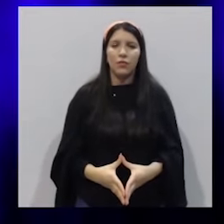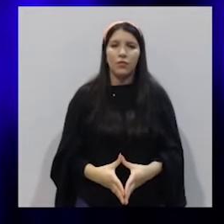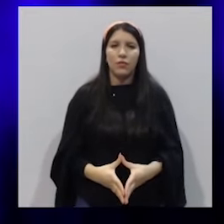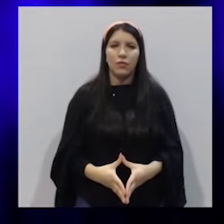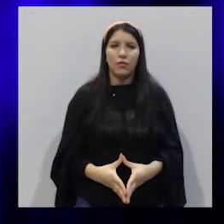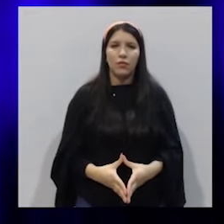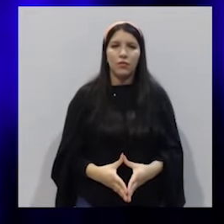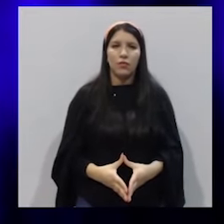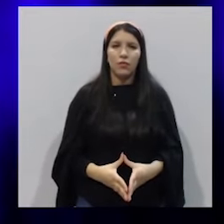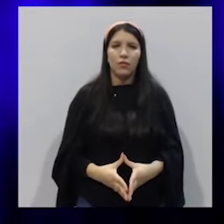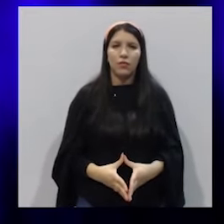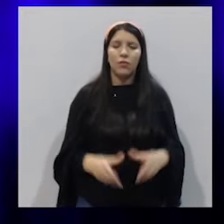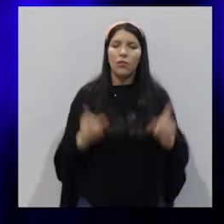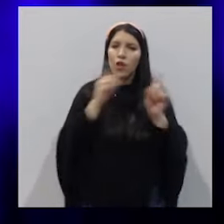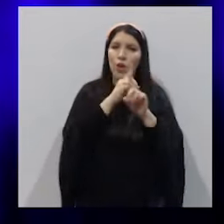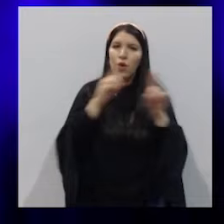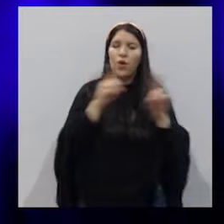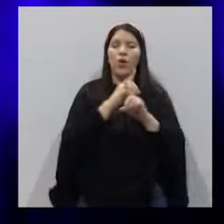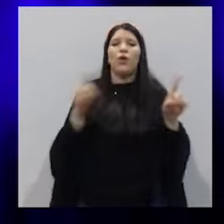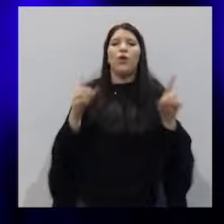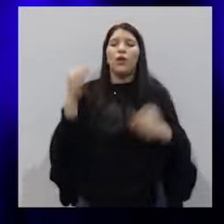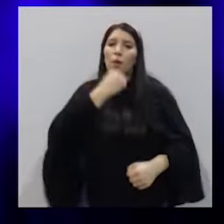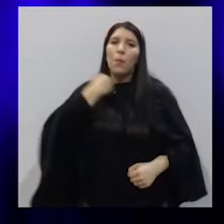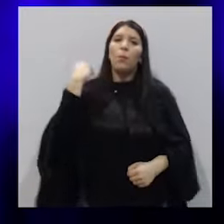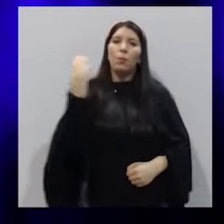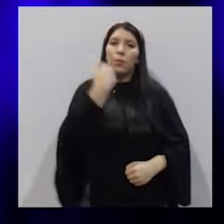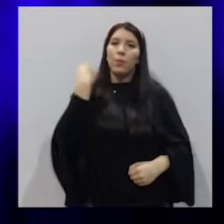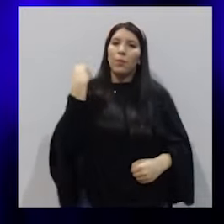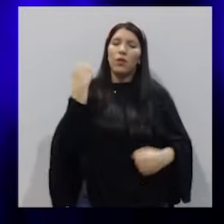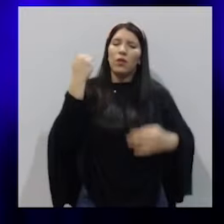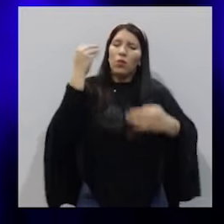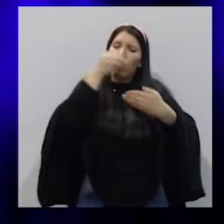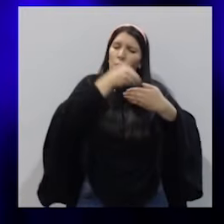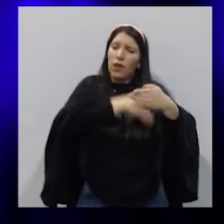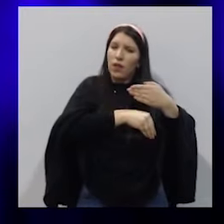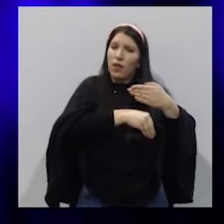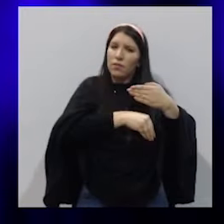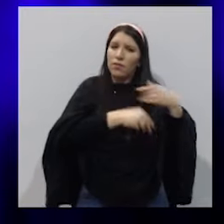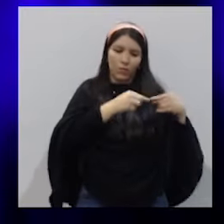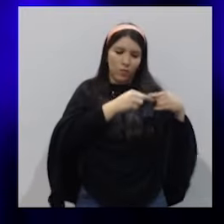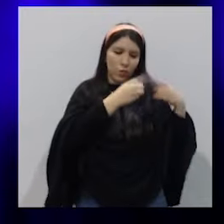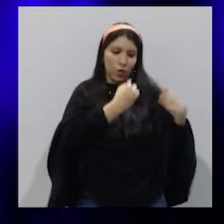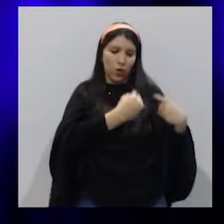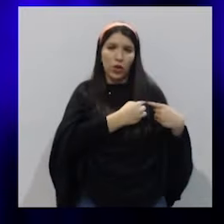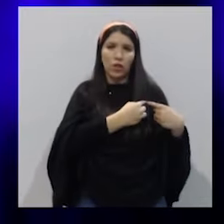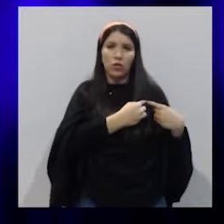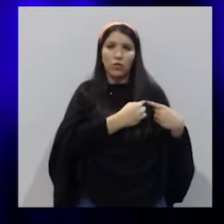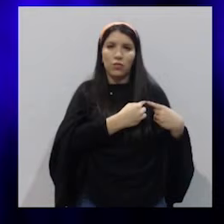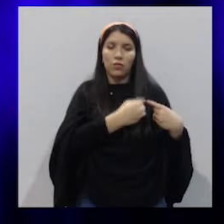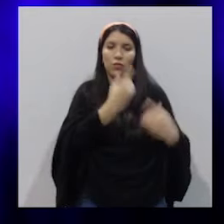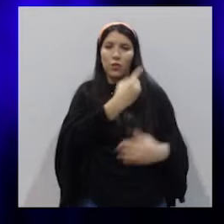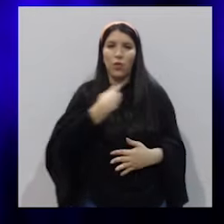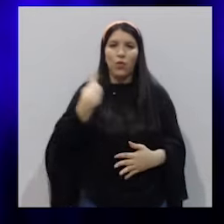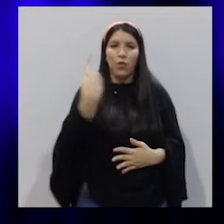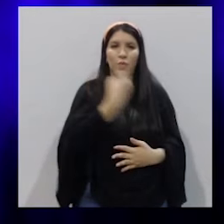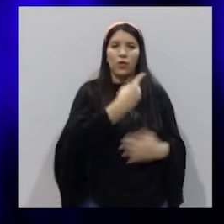que se desarrolle correctamente bajo la unción del espíritu santo bajo la guía de todo lo que dios nos regala está de los